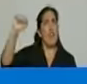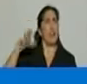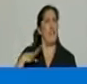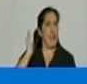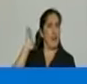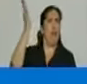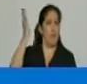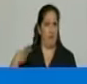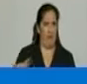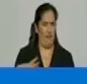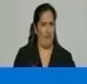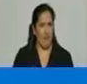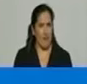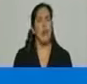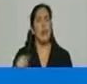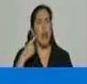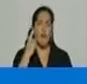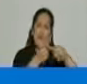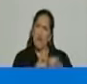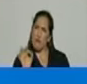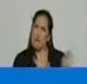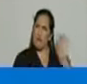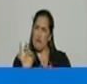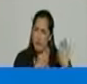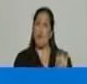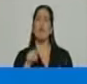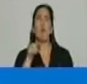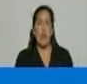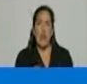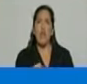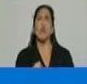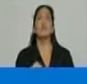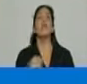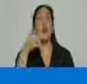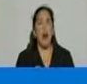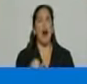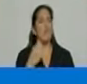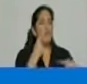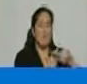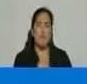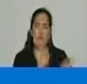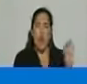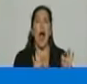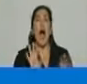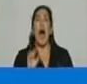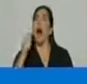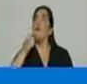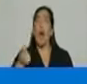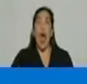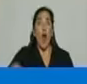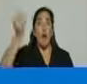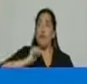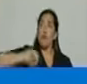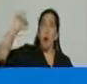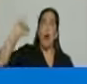vencer. Y esta fórmula les va a garantizar que siempre van a estar un poco mejor que la inflación,